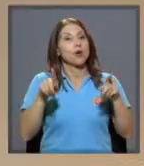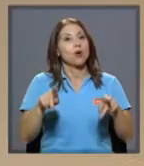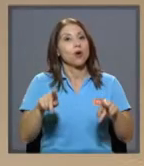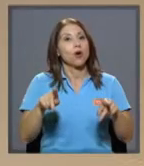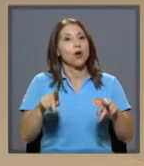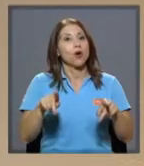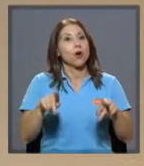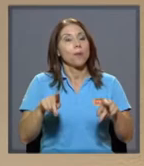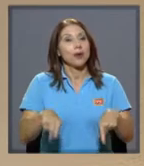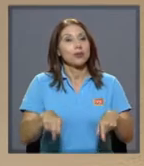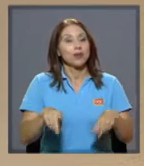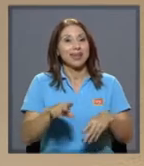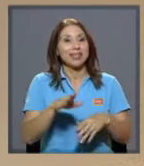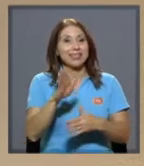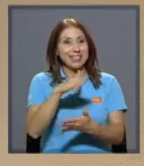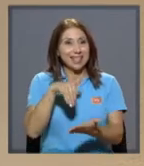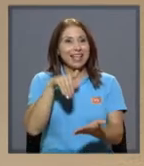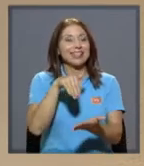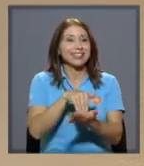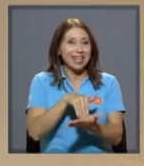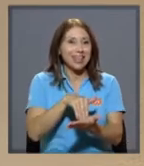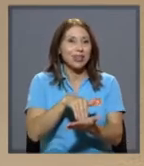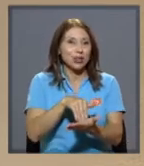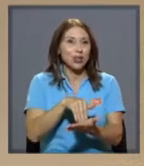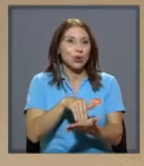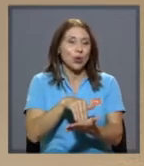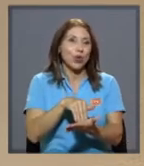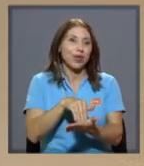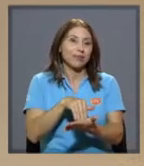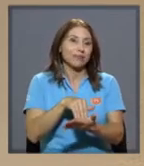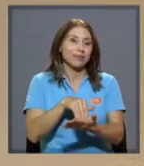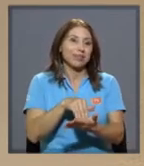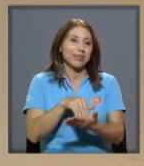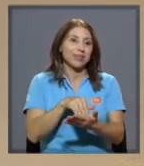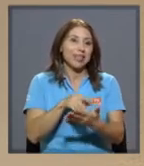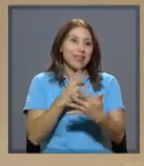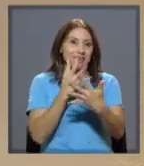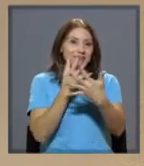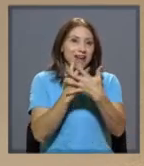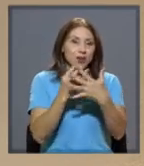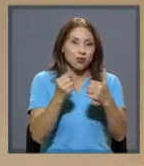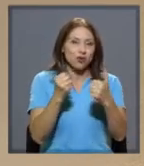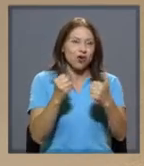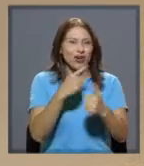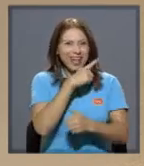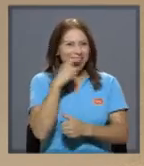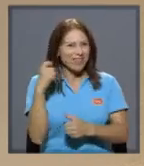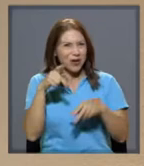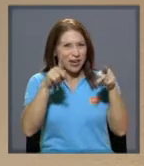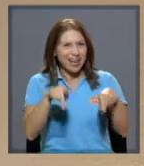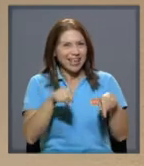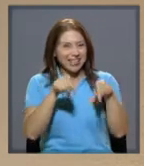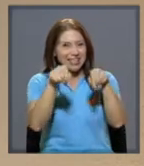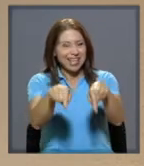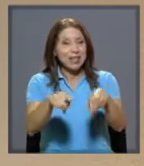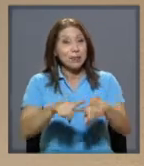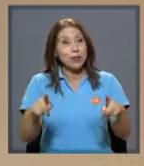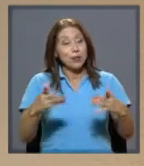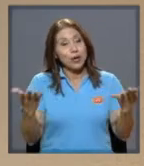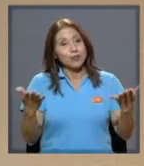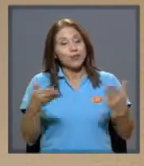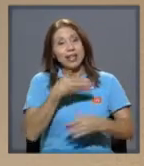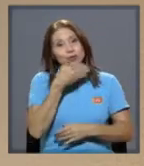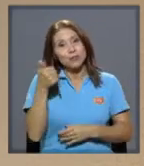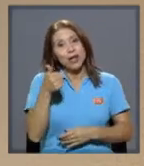de reclusión. Qué feo poner a la gente en centros de reclusión, pero bueno, es mejor que lo que ocurre en